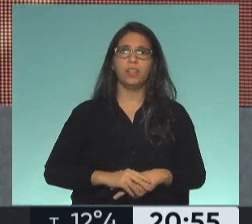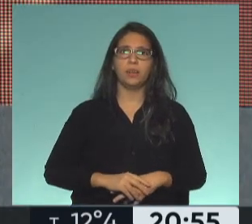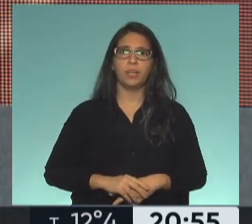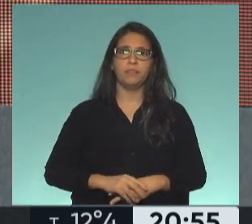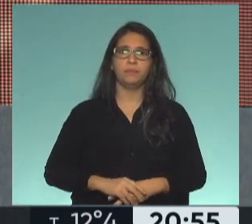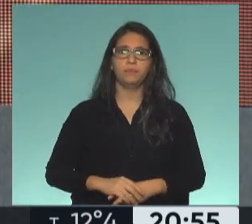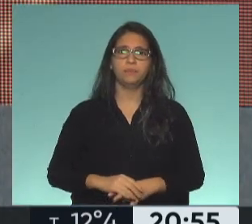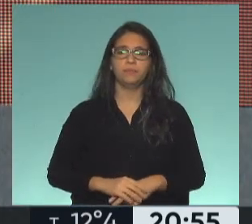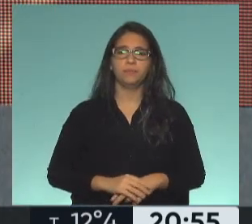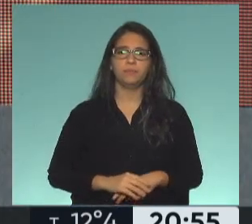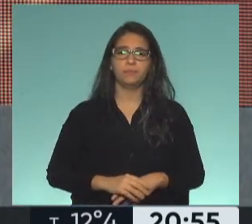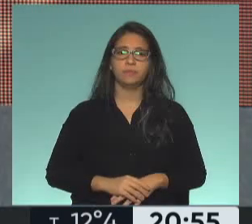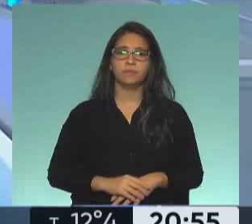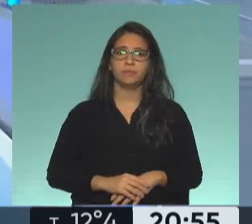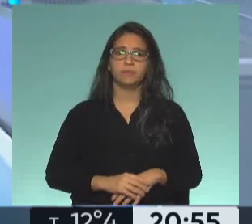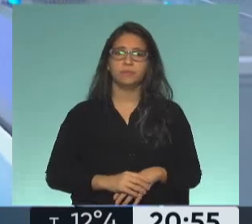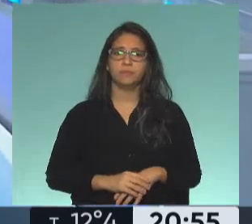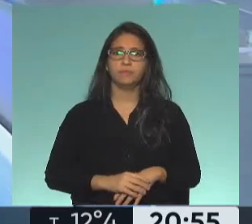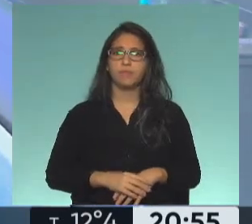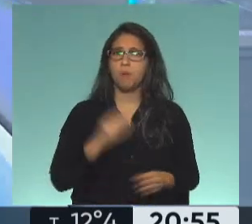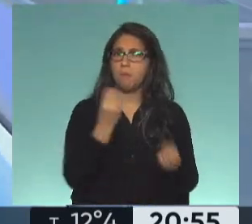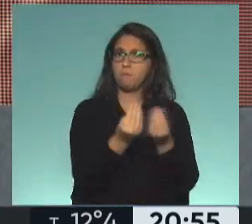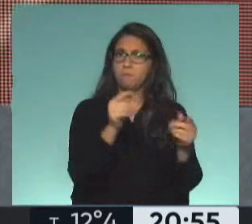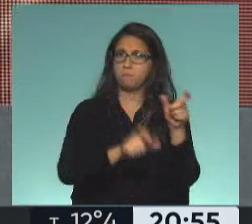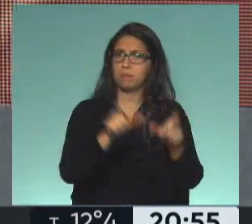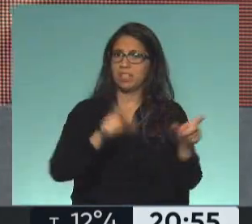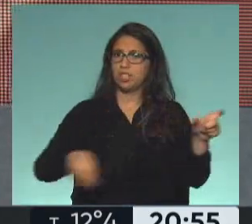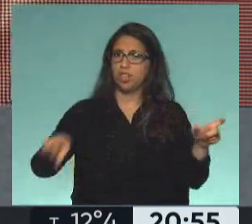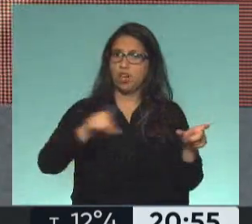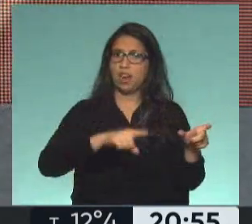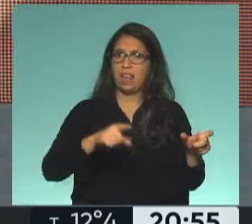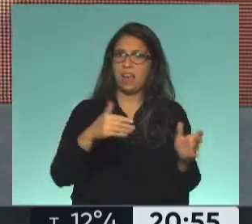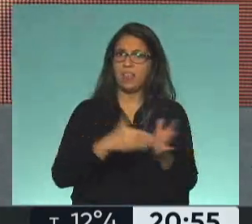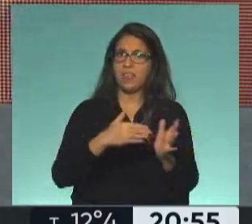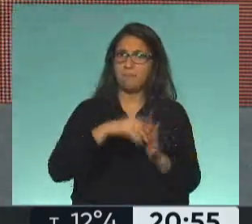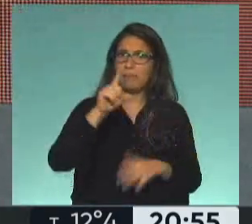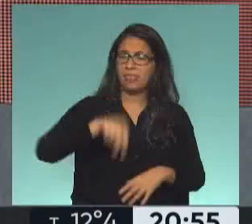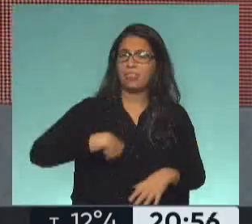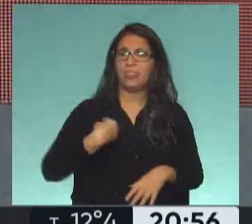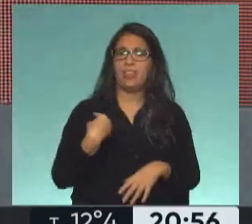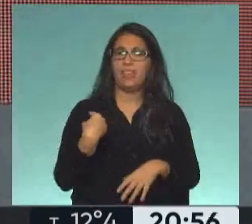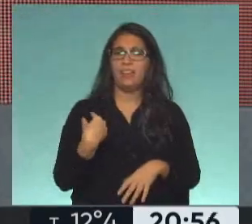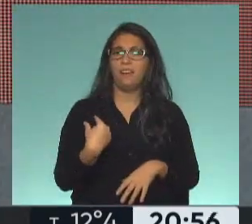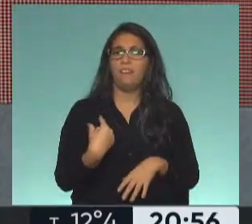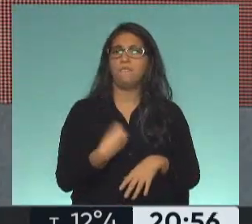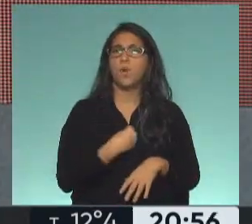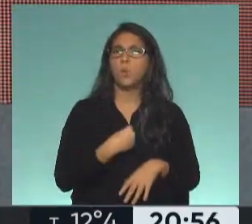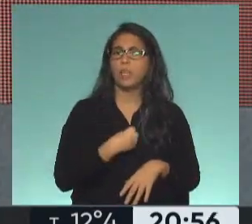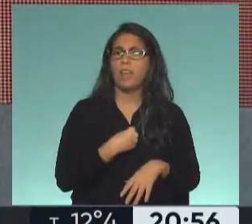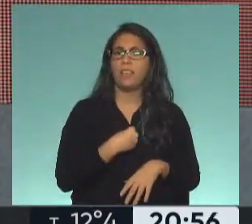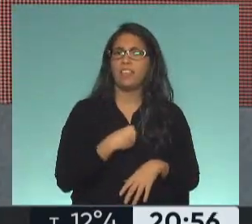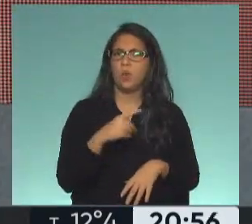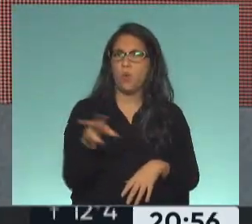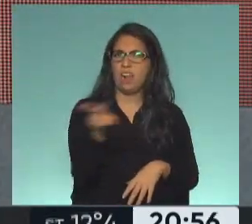de la oposición o los diferentes actores determina el voluntariado, la voluntad de decir, igual